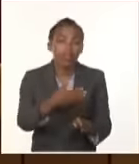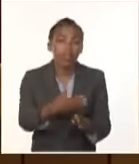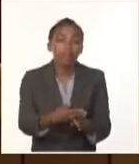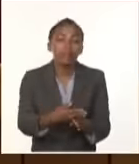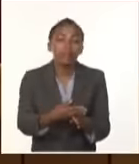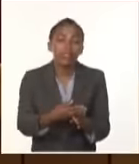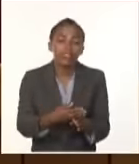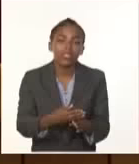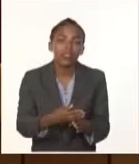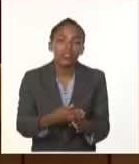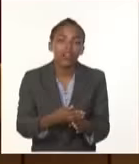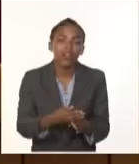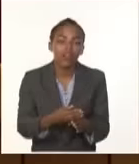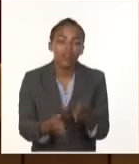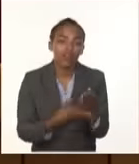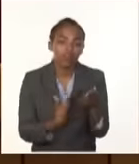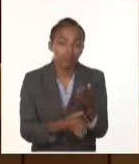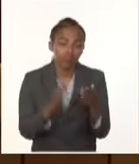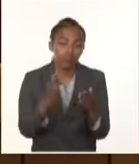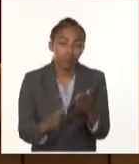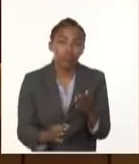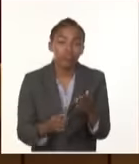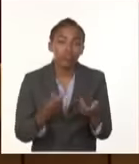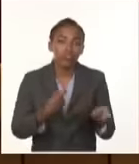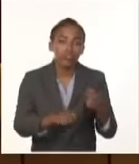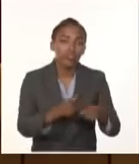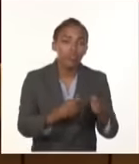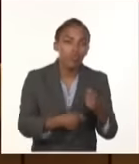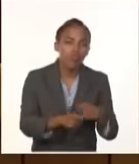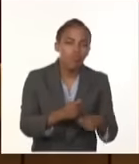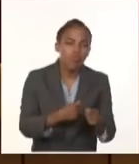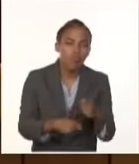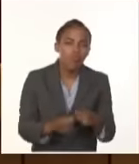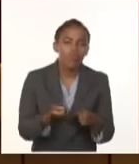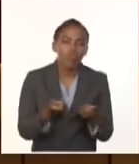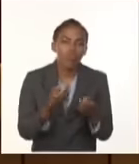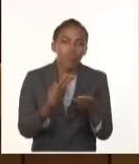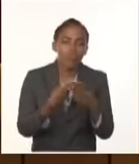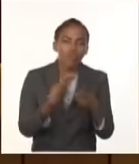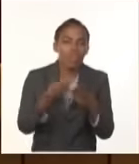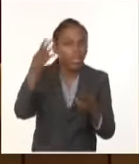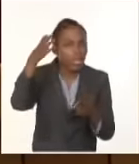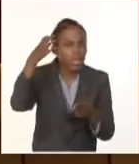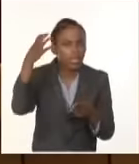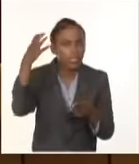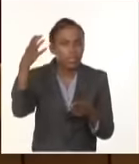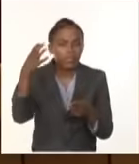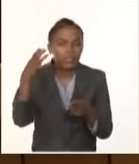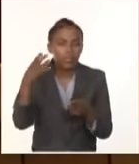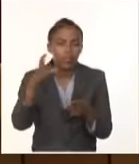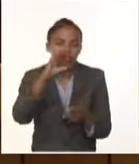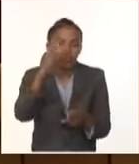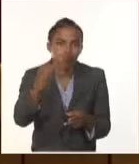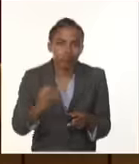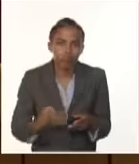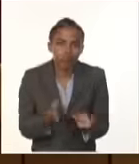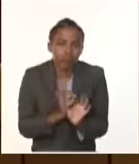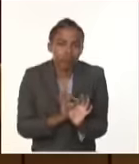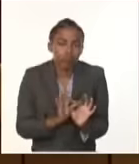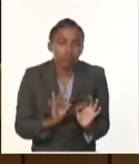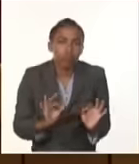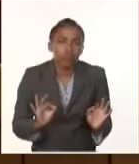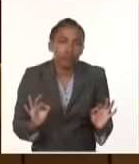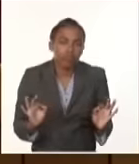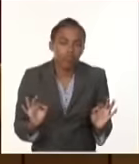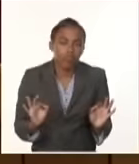demostrado que muchos de esos negocios no respondieron a la confianza del Estado con la honestidad y la transparencia que demanda y